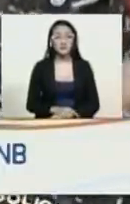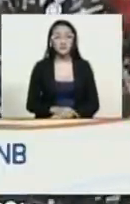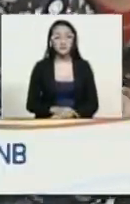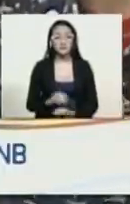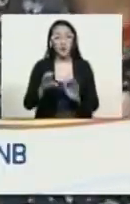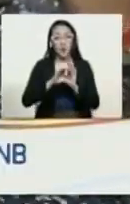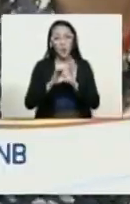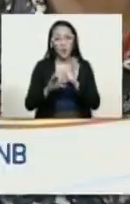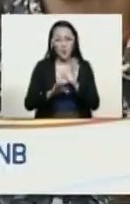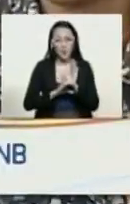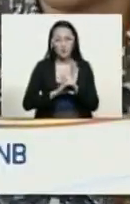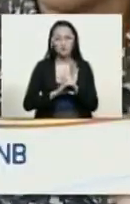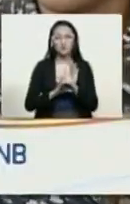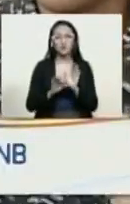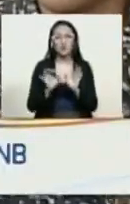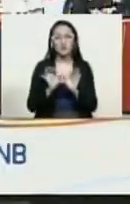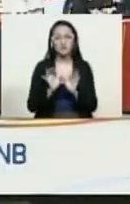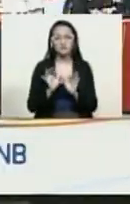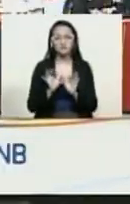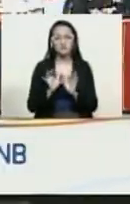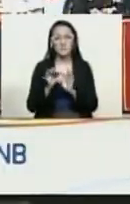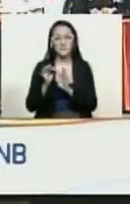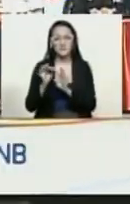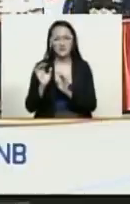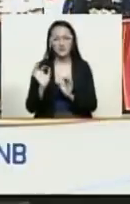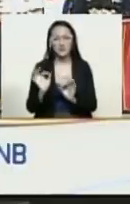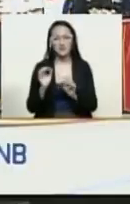curso de especialización, talleres,